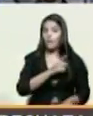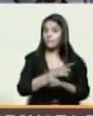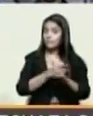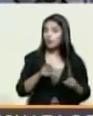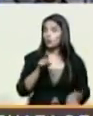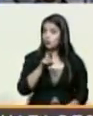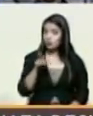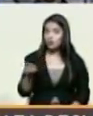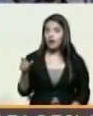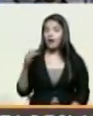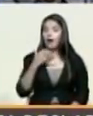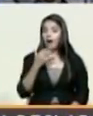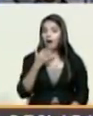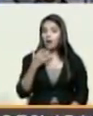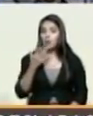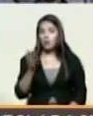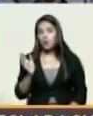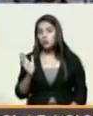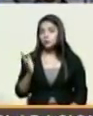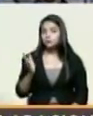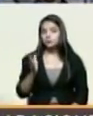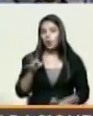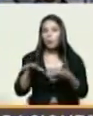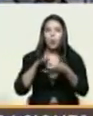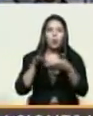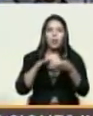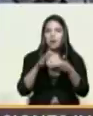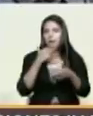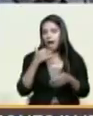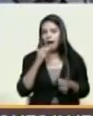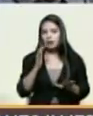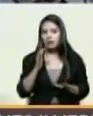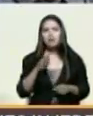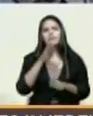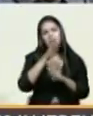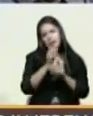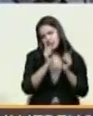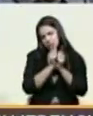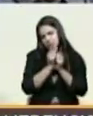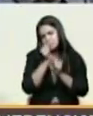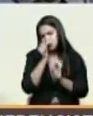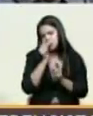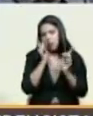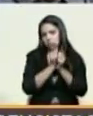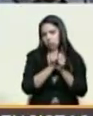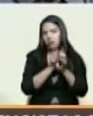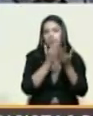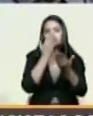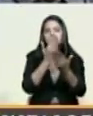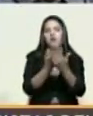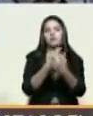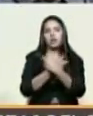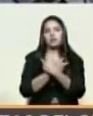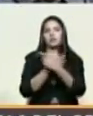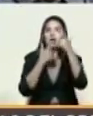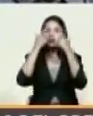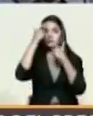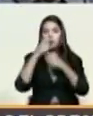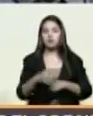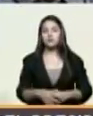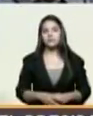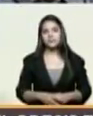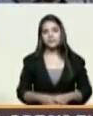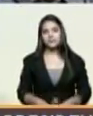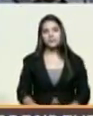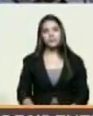tengan algún problema, váyanse para allá un ratito y se paran ahí frente a